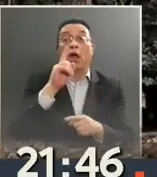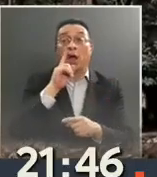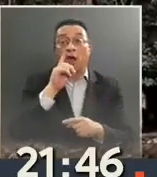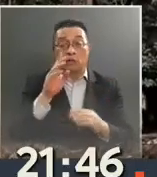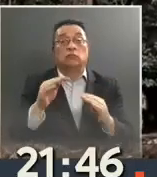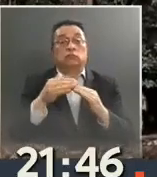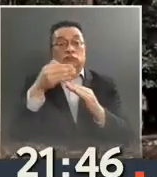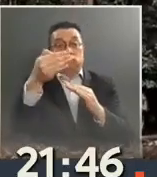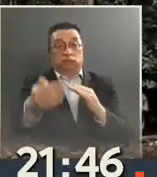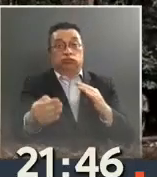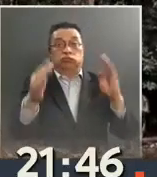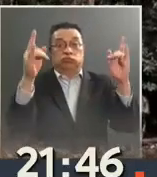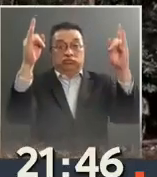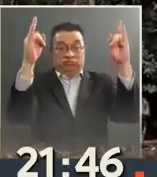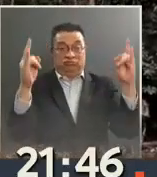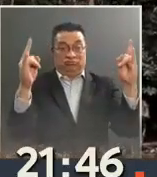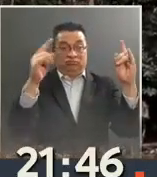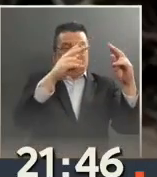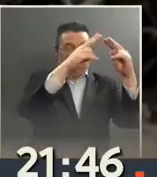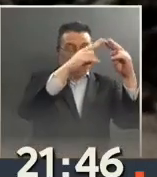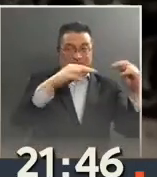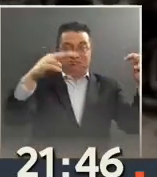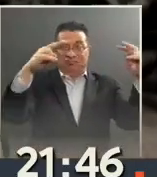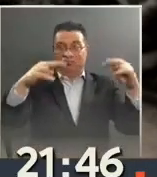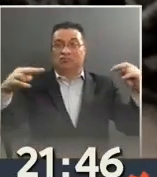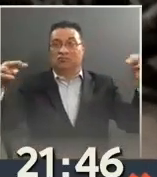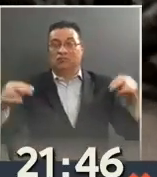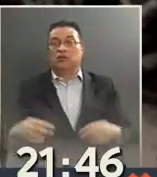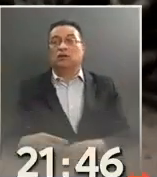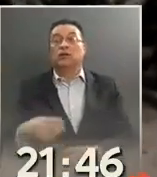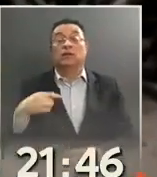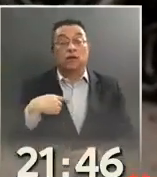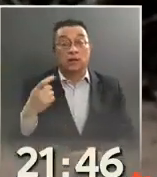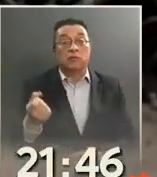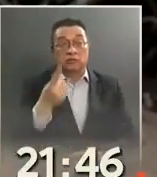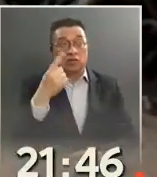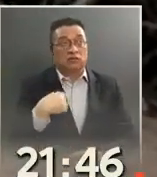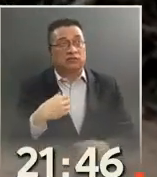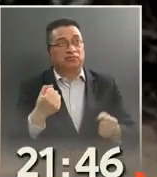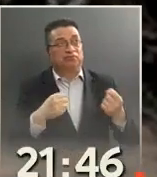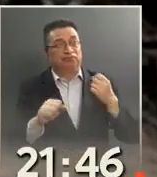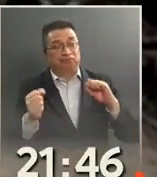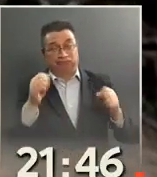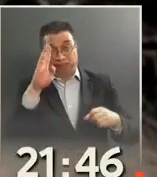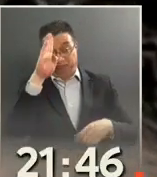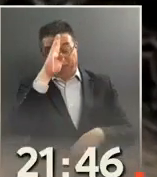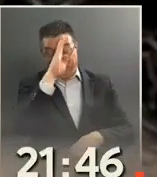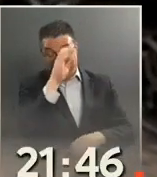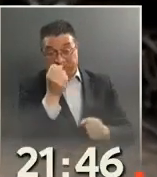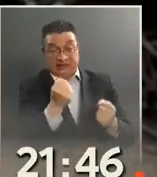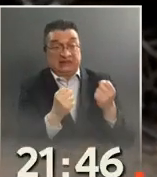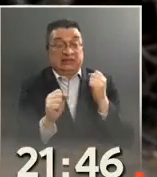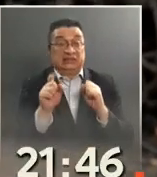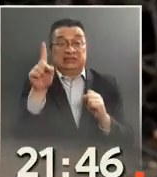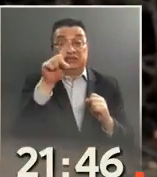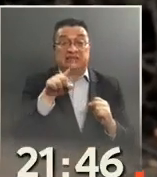vecinos torres de alta tensión. Primero que nada, el estrés. El estrés, digamos, de un